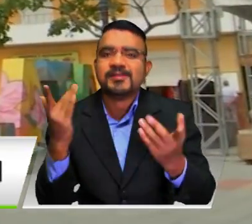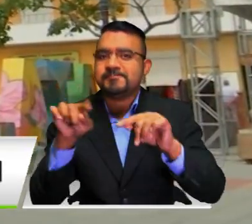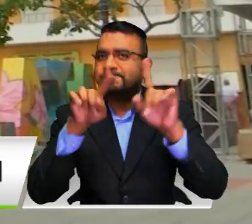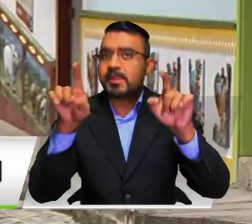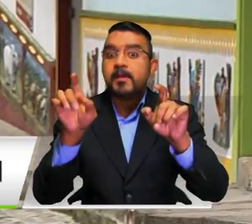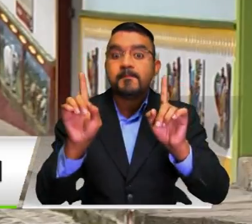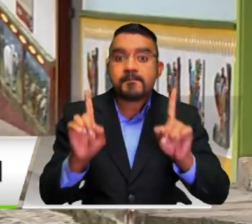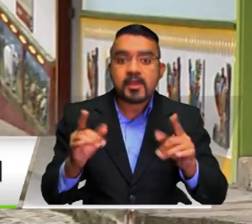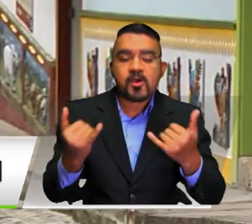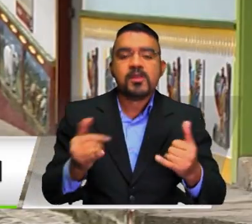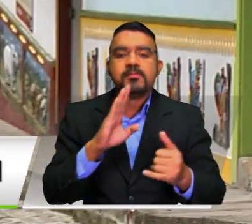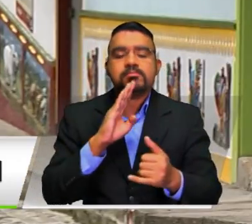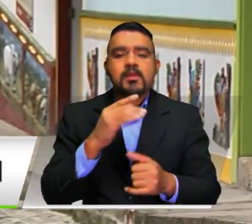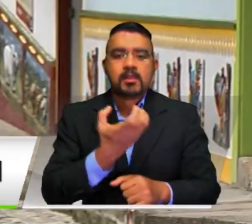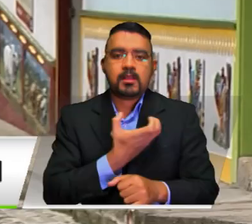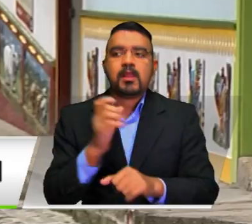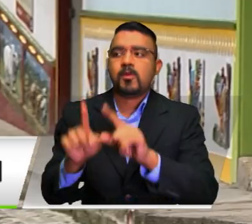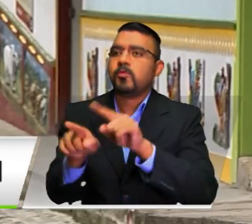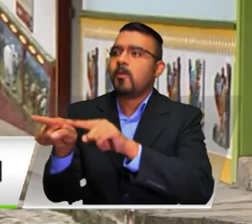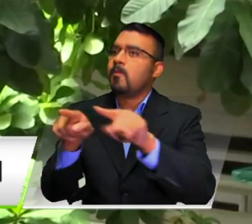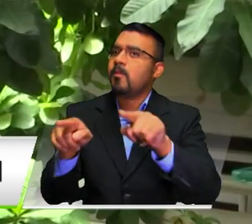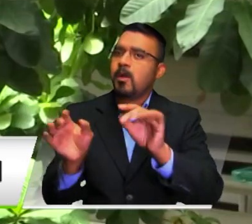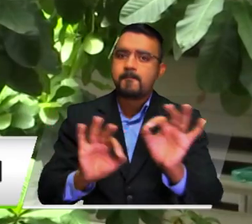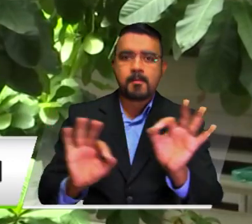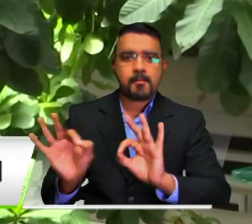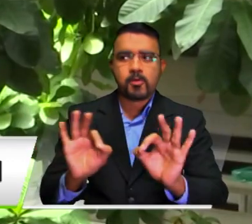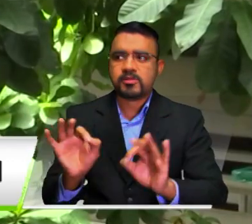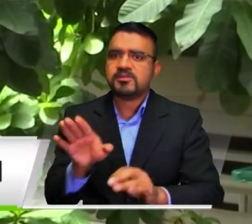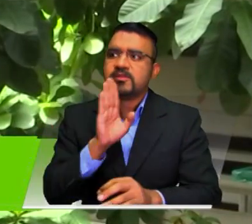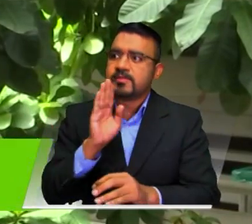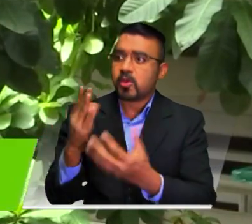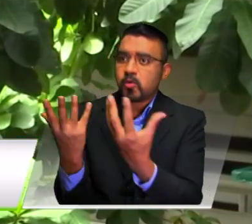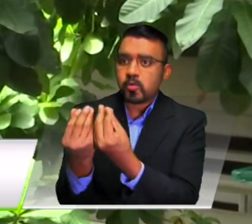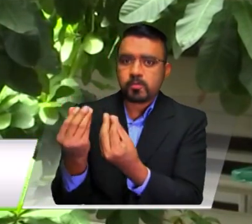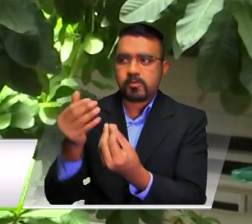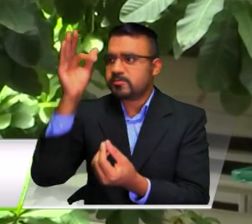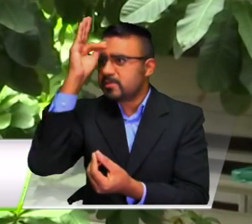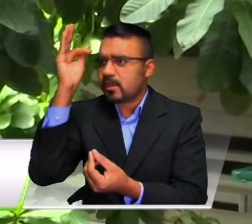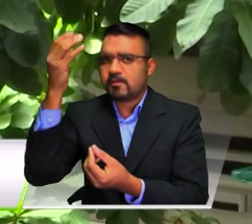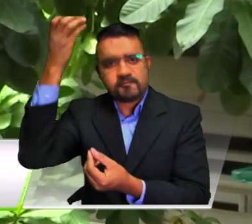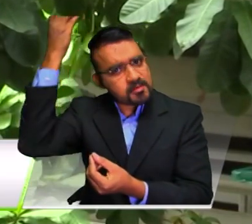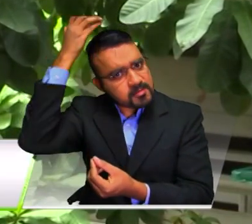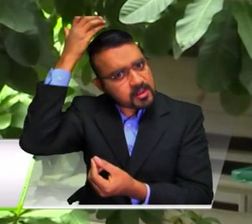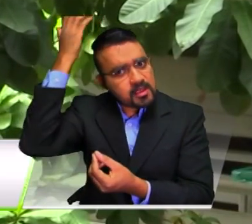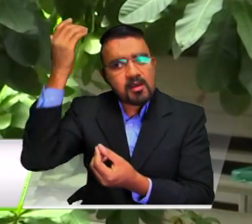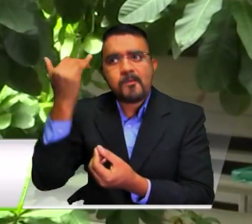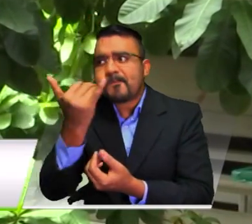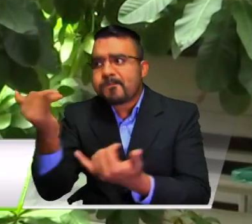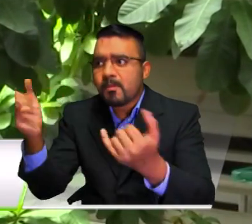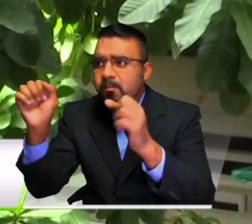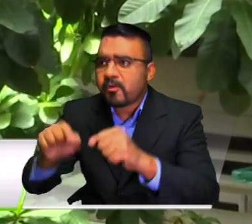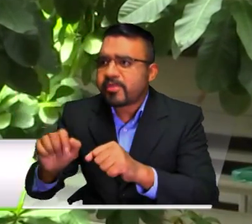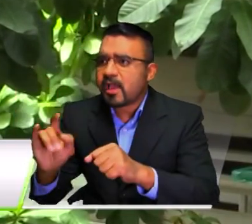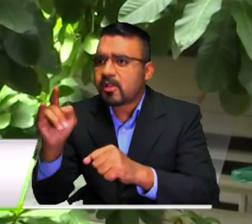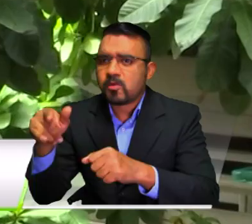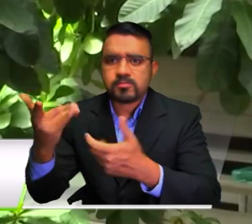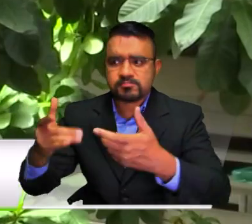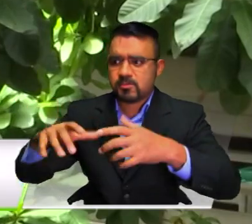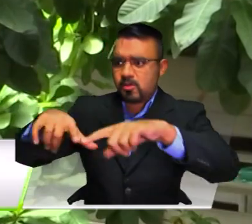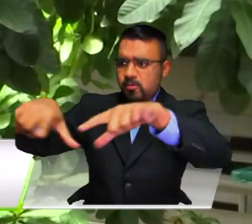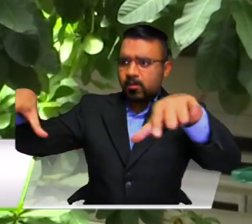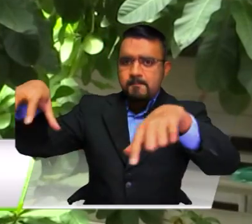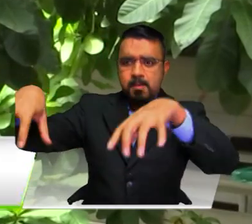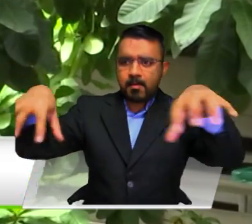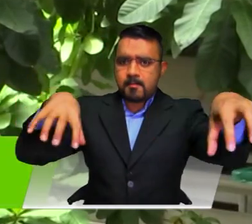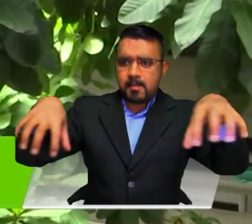espacios y preparando al personal médico nosotros ya empezamos con la adecuación de unas instalaciones con unas carpas también que nos gestionamos